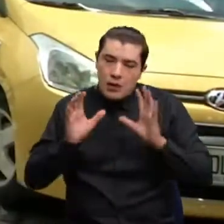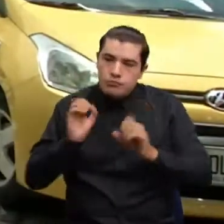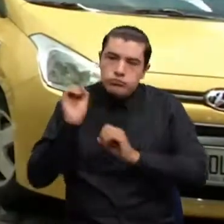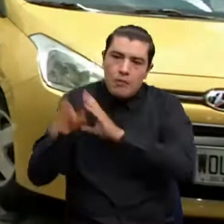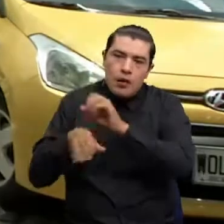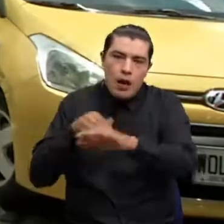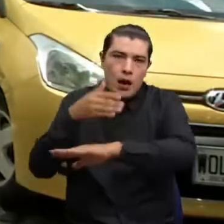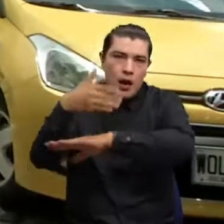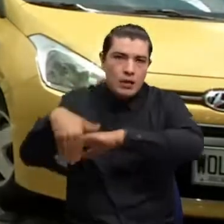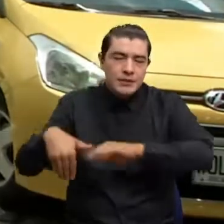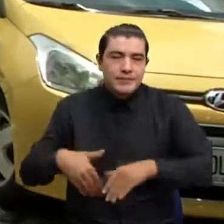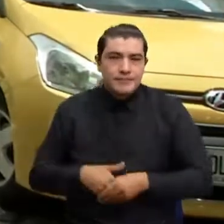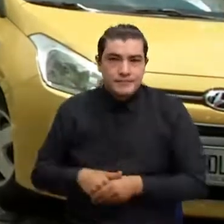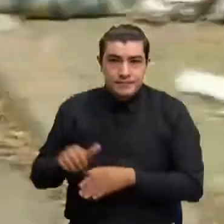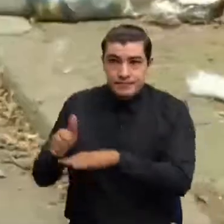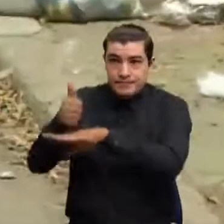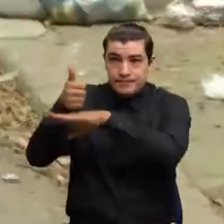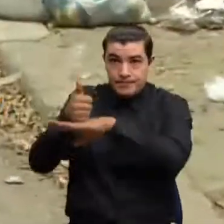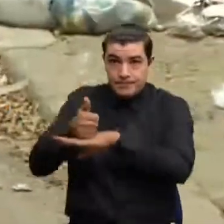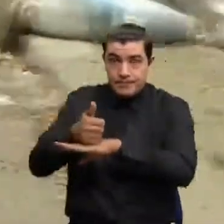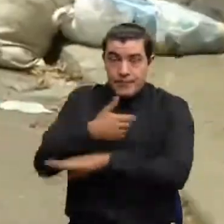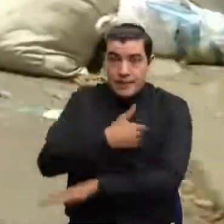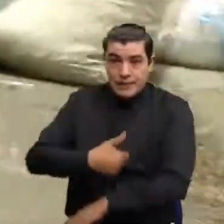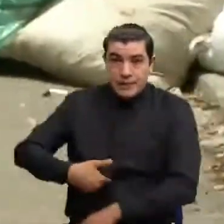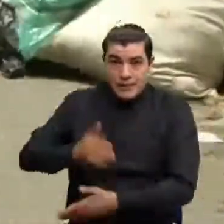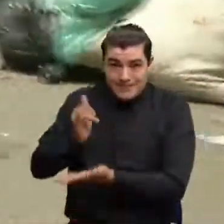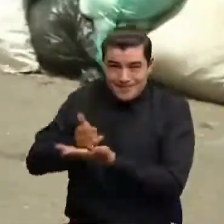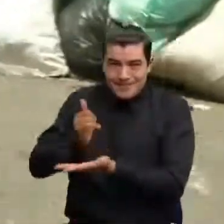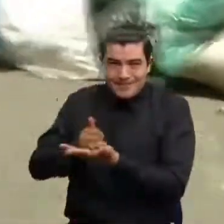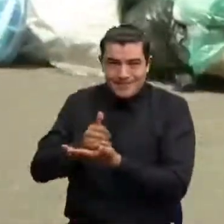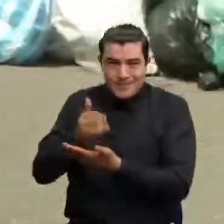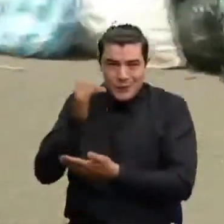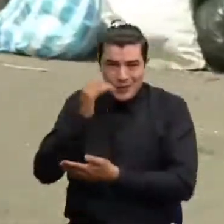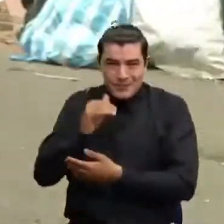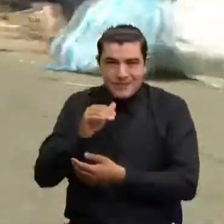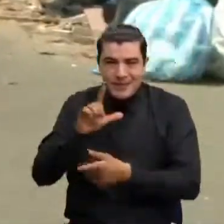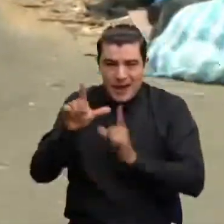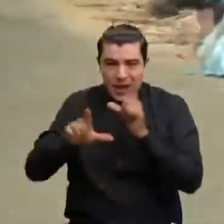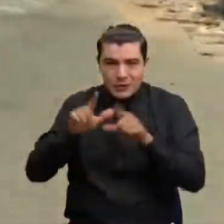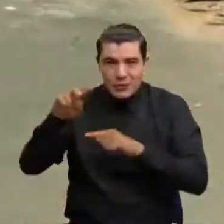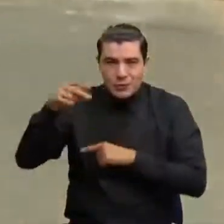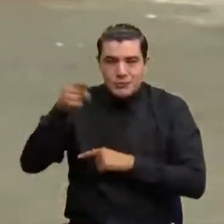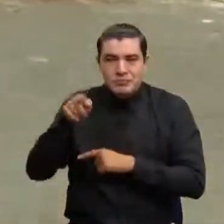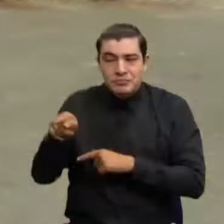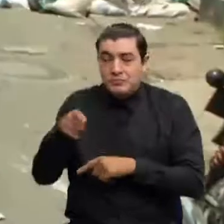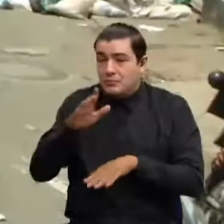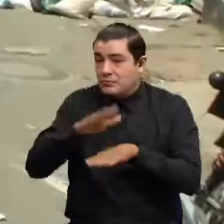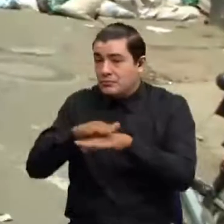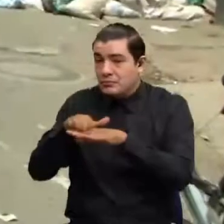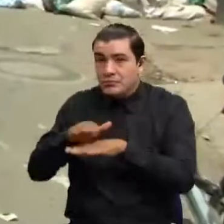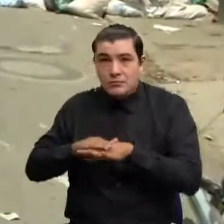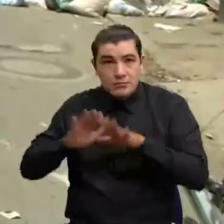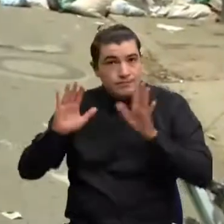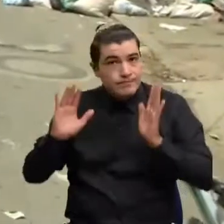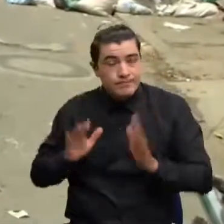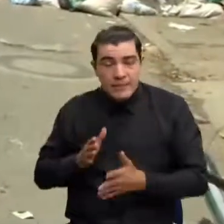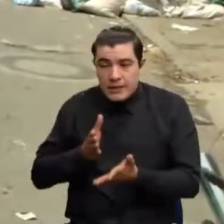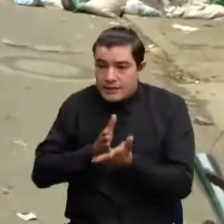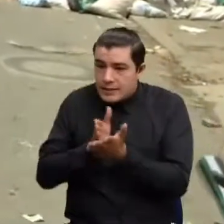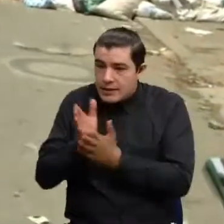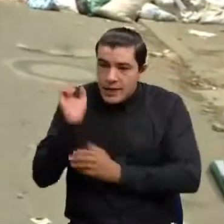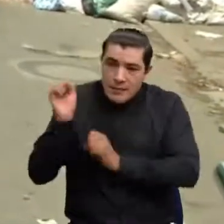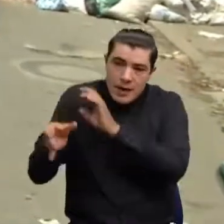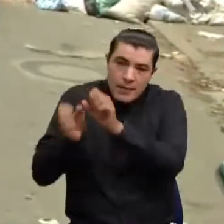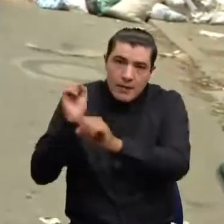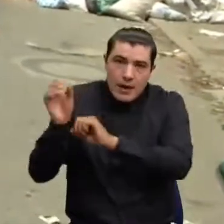lagos 2 asegura que ante la desesperación de basuras acumuladas seguirán arrojando la a la calle hasta que se normalice